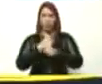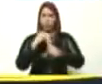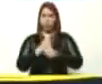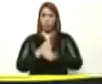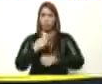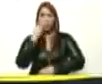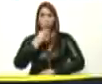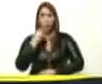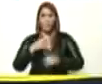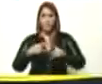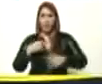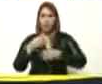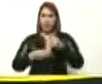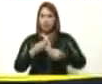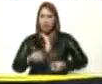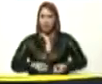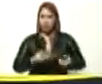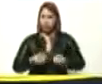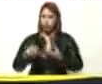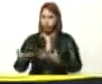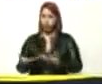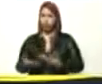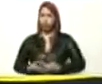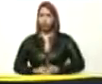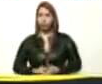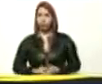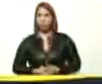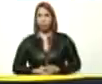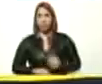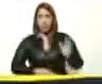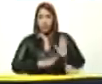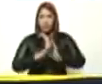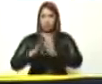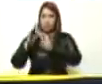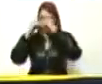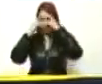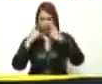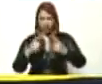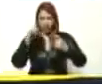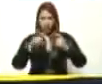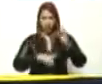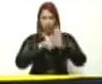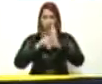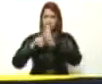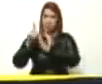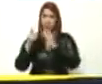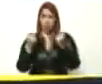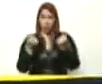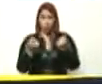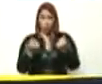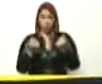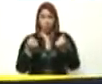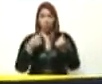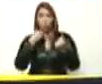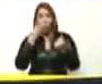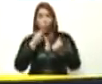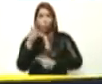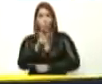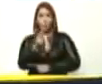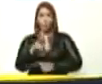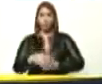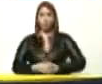juvenil, para hacerle oferta, de emprendimiento, y desarrollo, económico, a la juventud, venezolana,